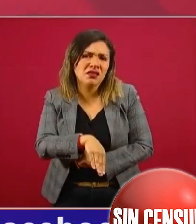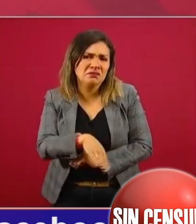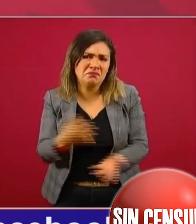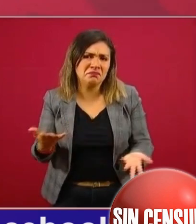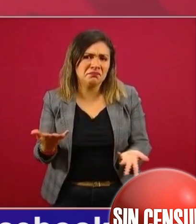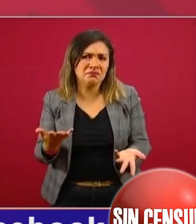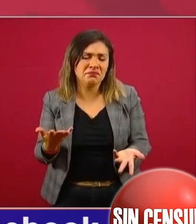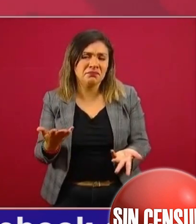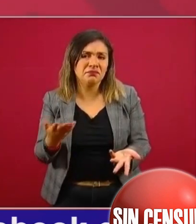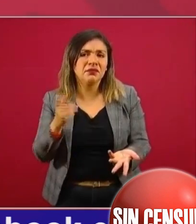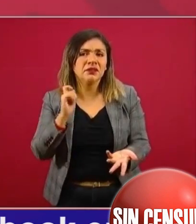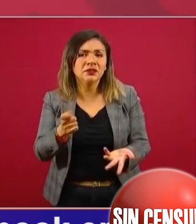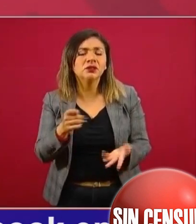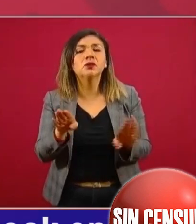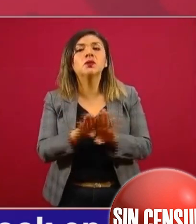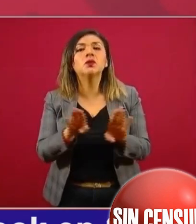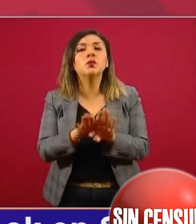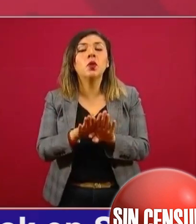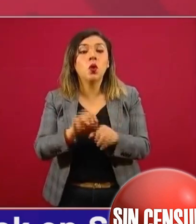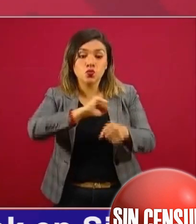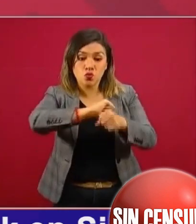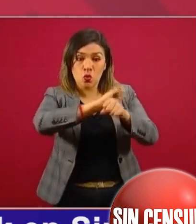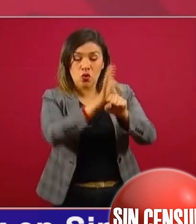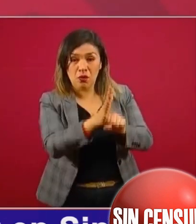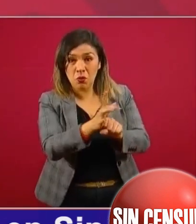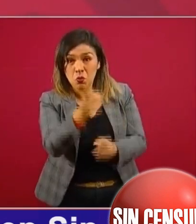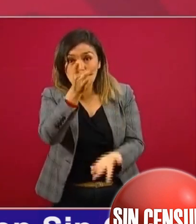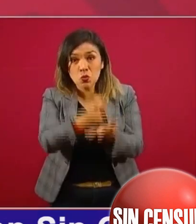solo fue el coronavirus,